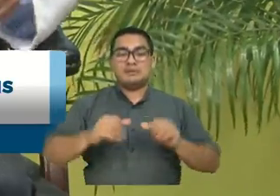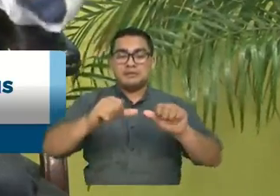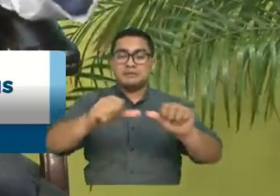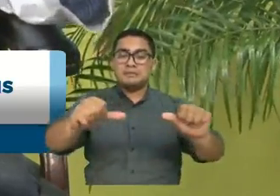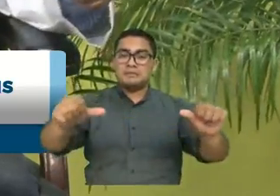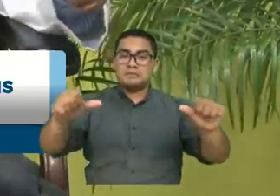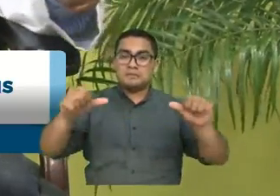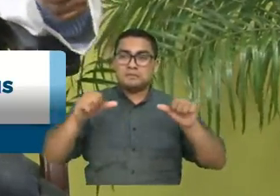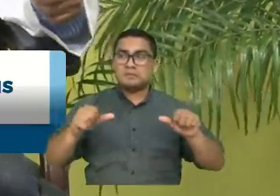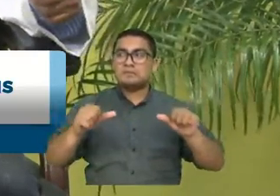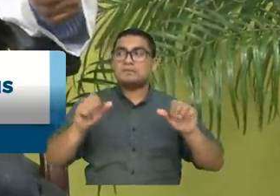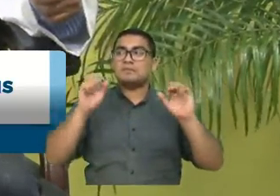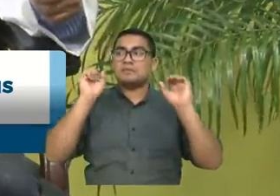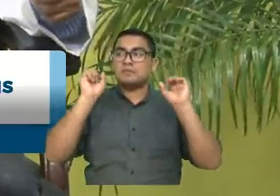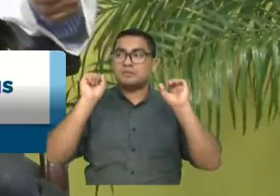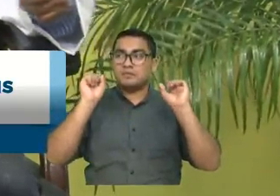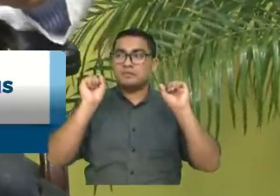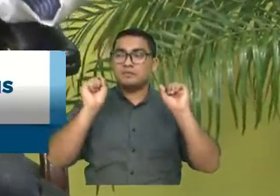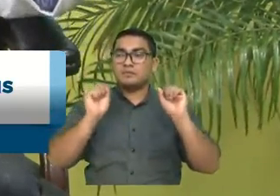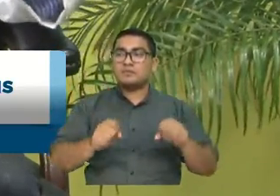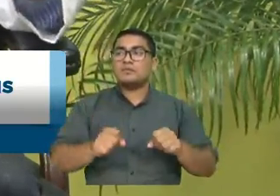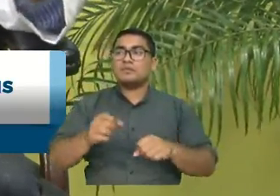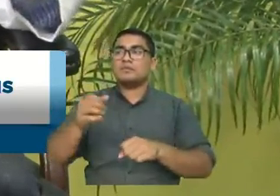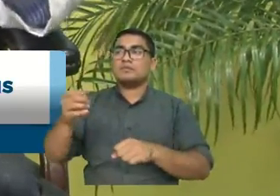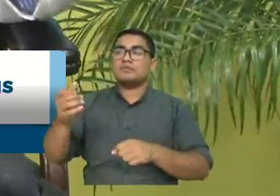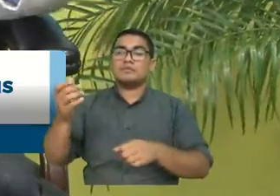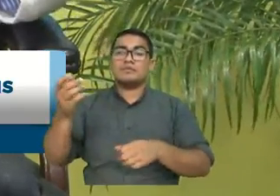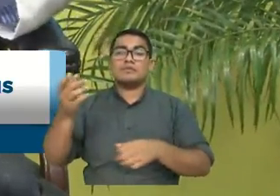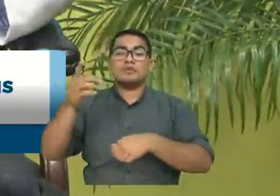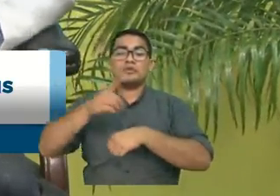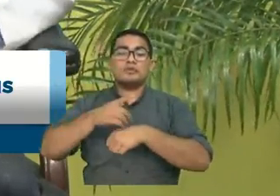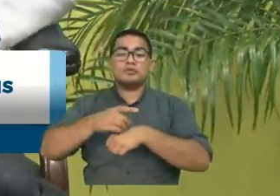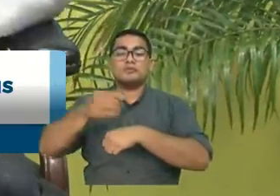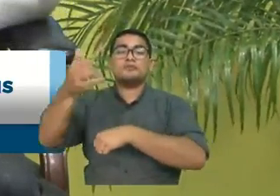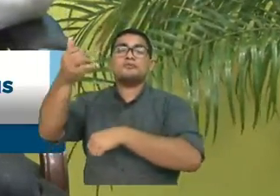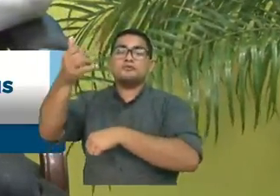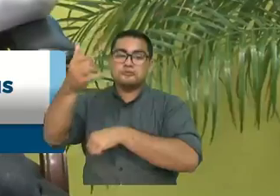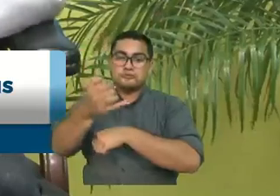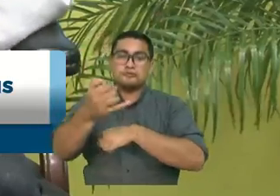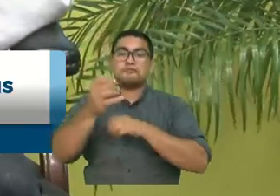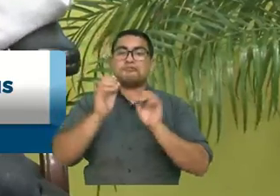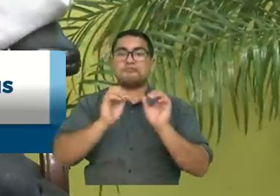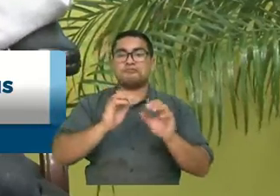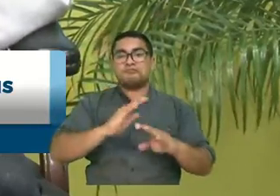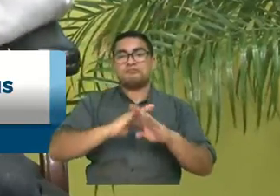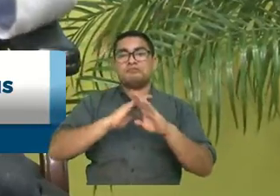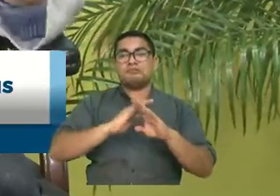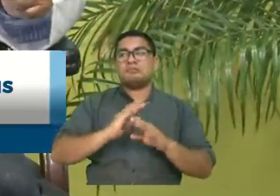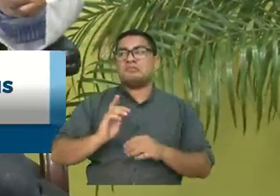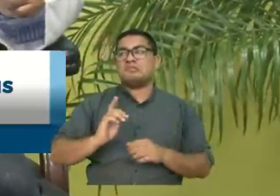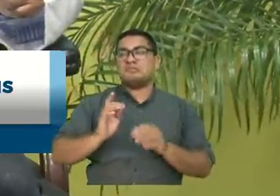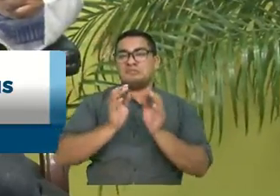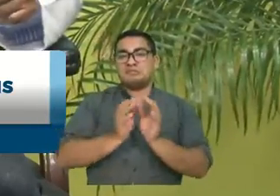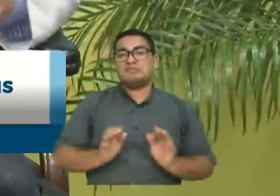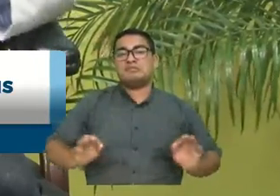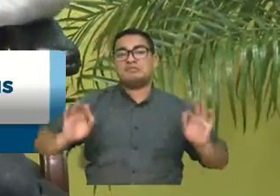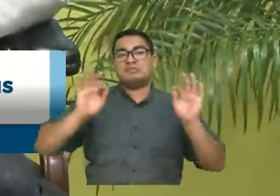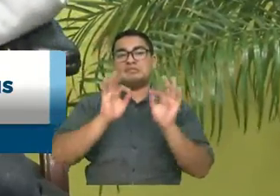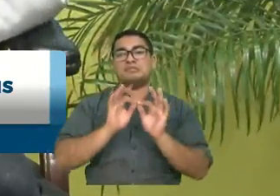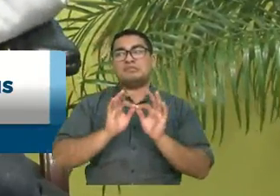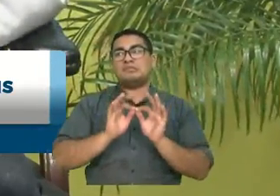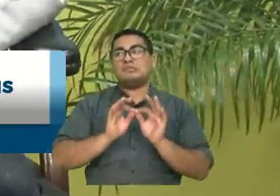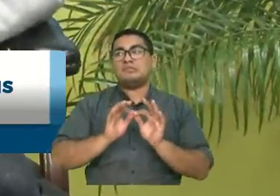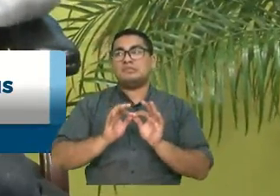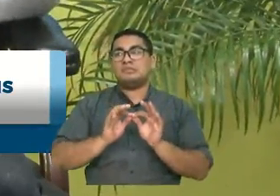también porque ellos pueden padecer la enfermedad. El veterinario lo detecta y lo trata. Y como te decía, hay un antídoto, que son antibióticos. Se le